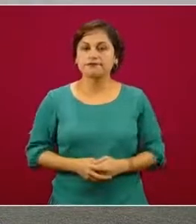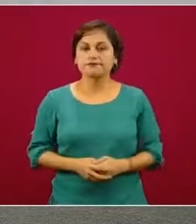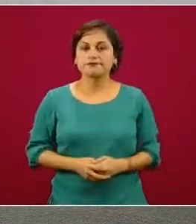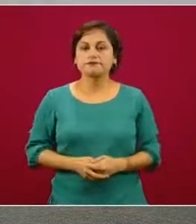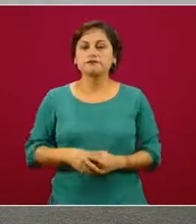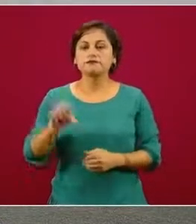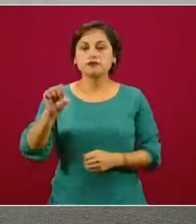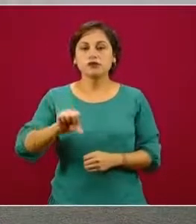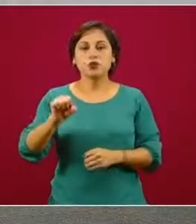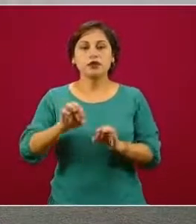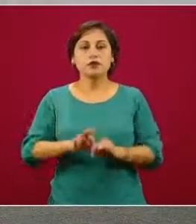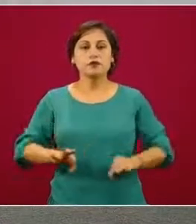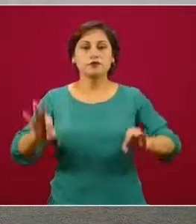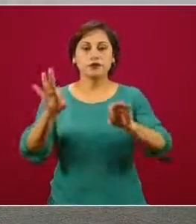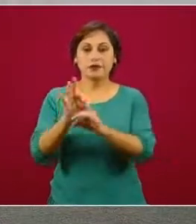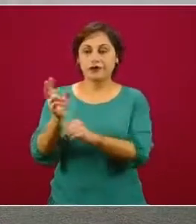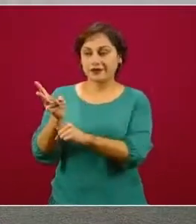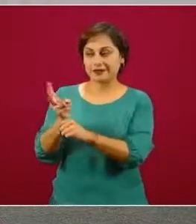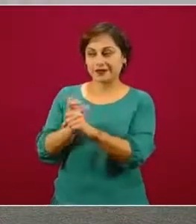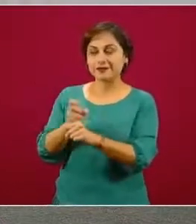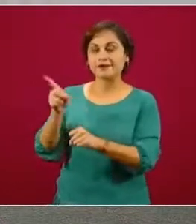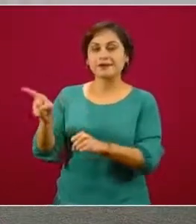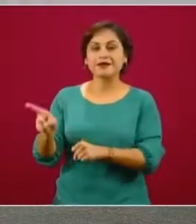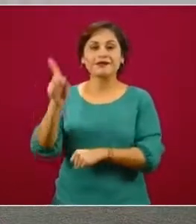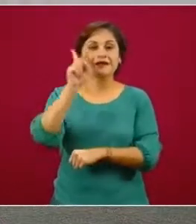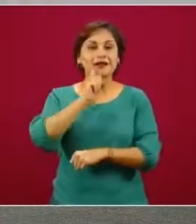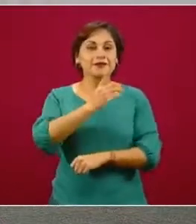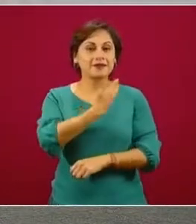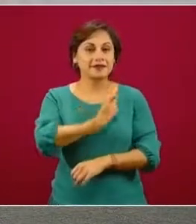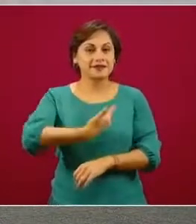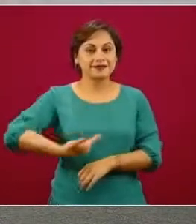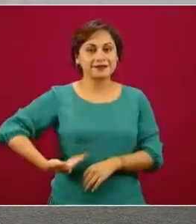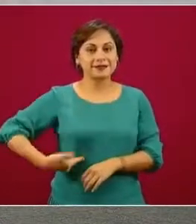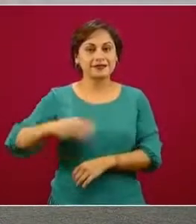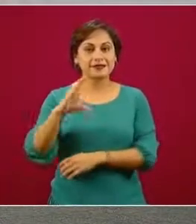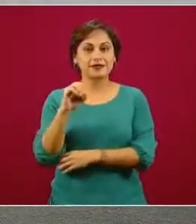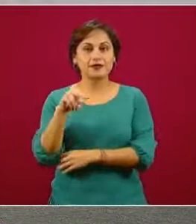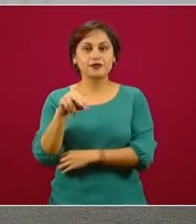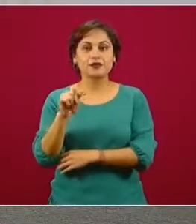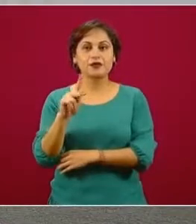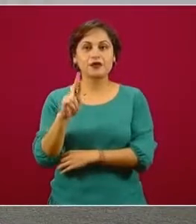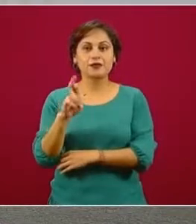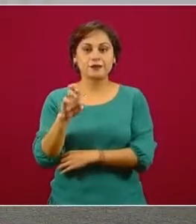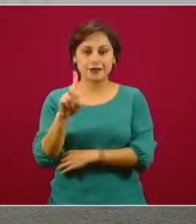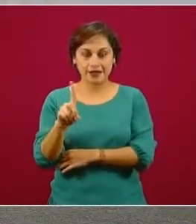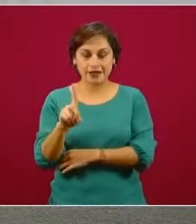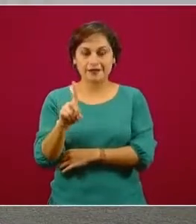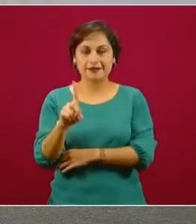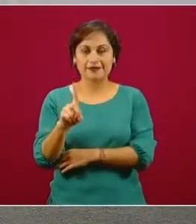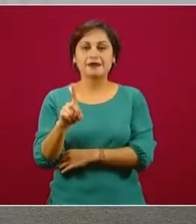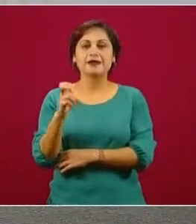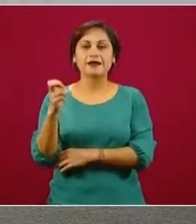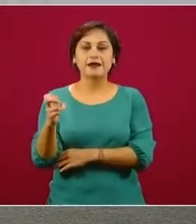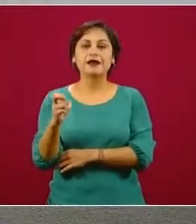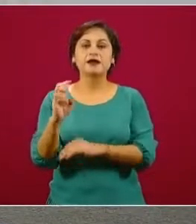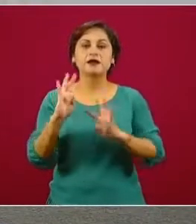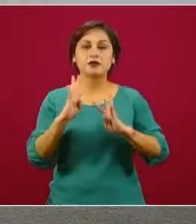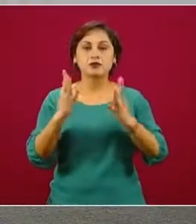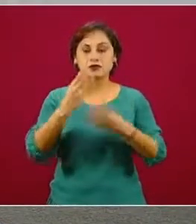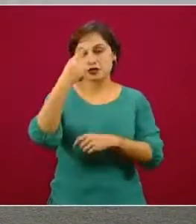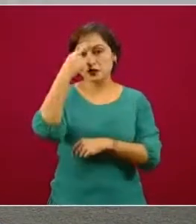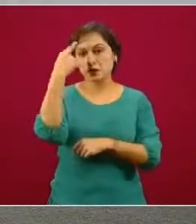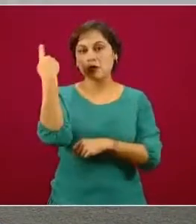nuestra invitación a la presidenta del CONAPRED, el Consejo Nacional para Prevenir y Erradicar la